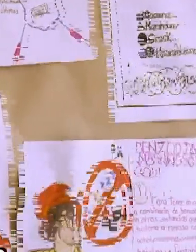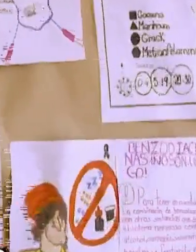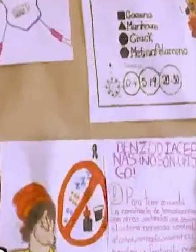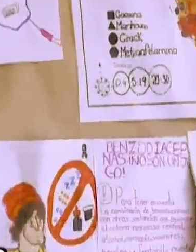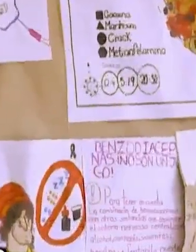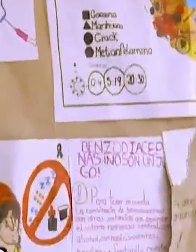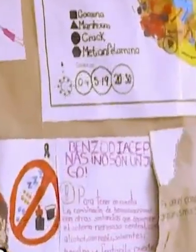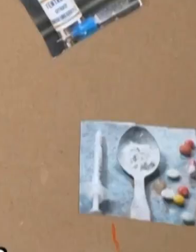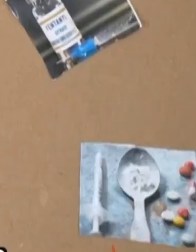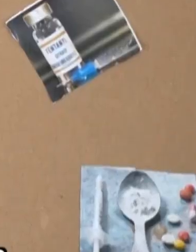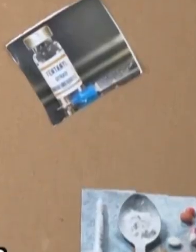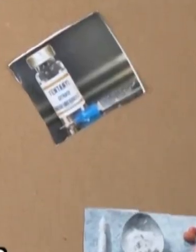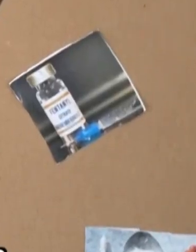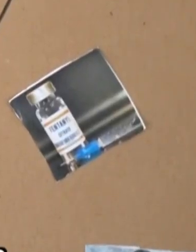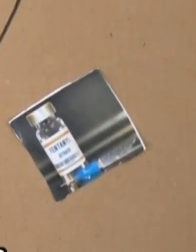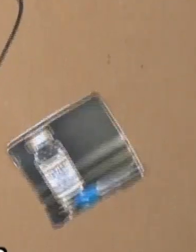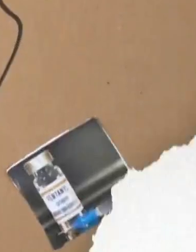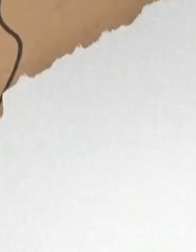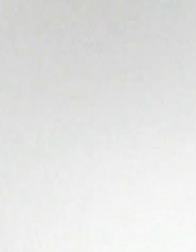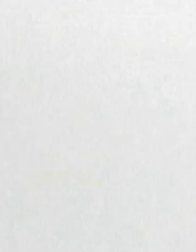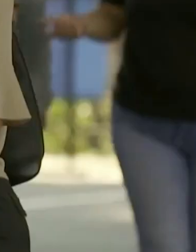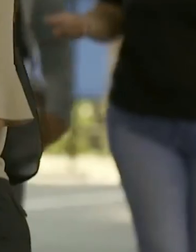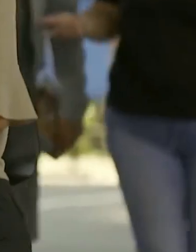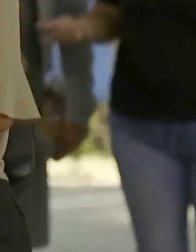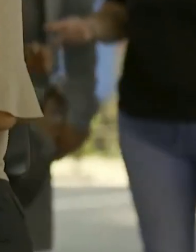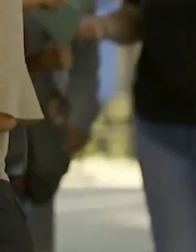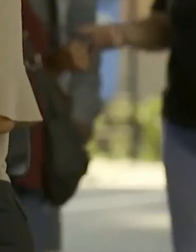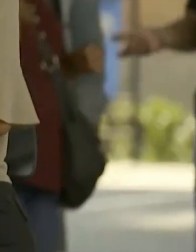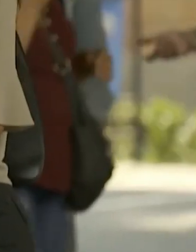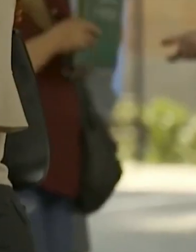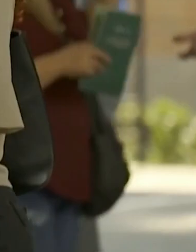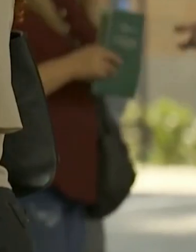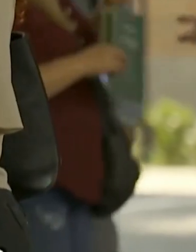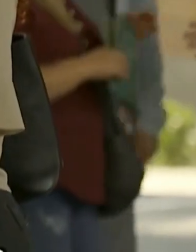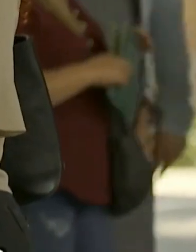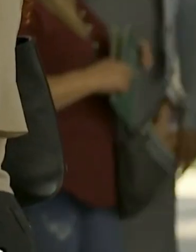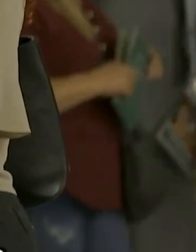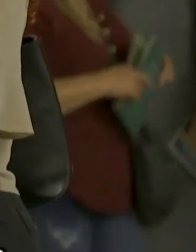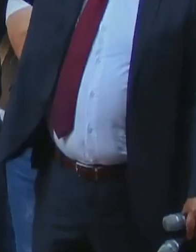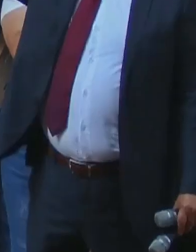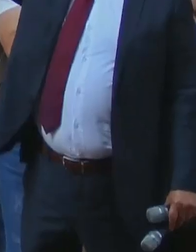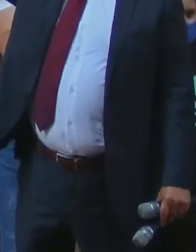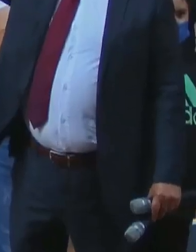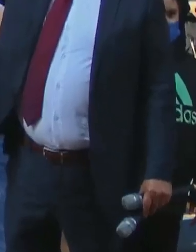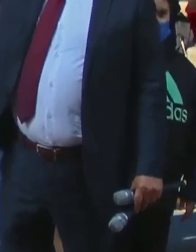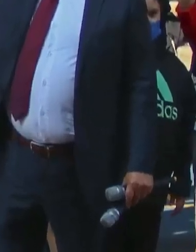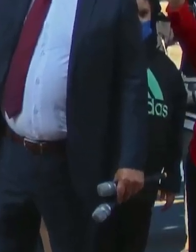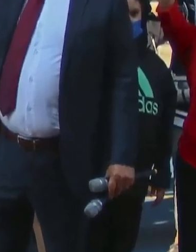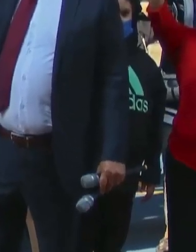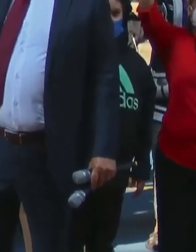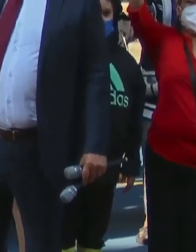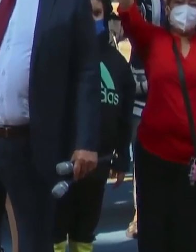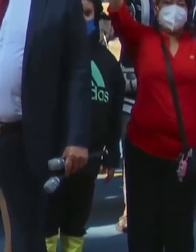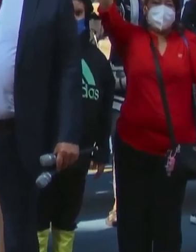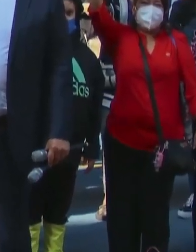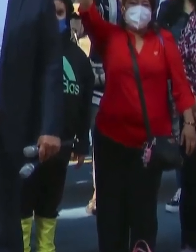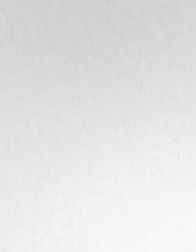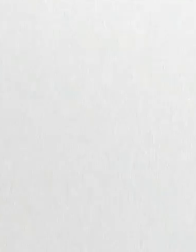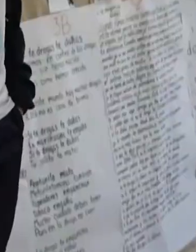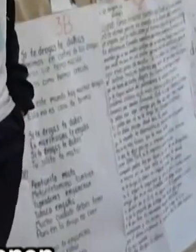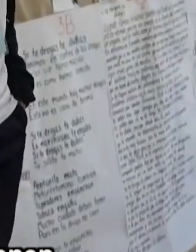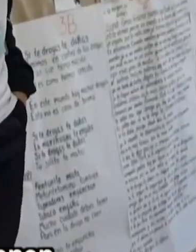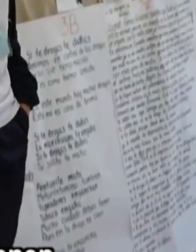para prevenir todo este tipo de situaciones. Esto es muy importante. Estamos a tiempo de que esto no